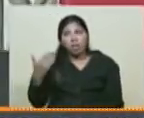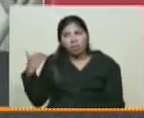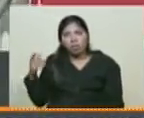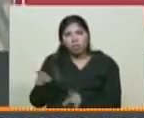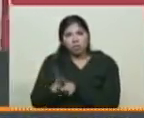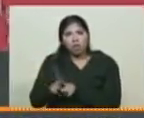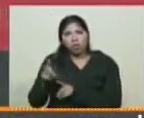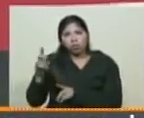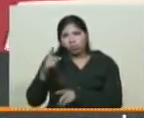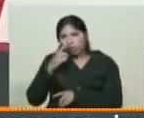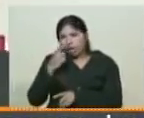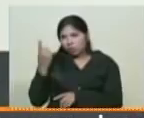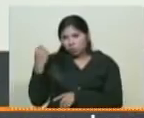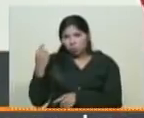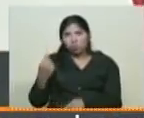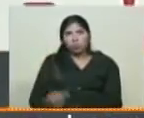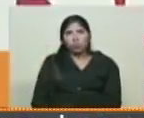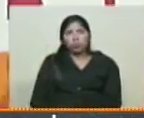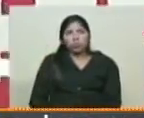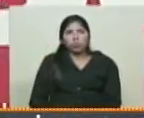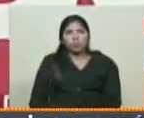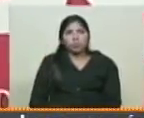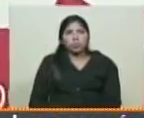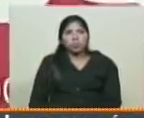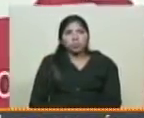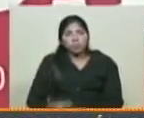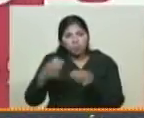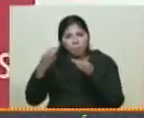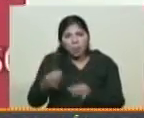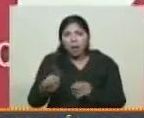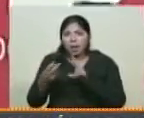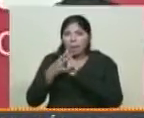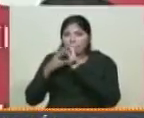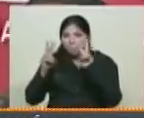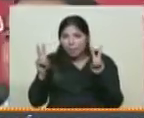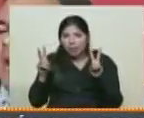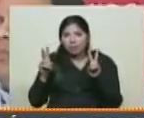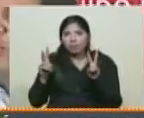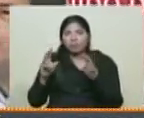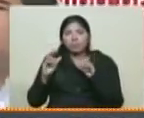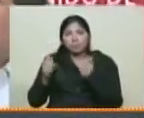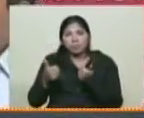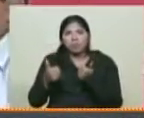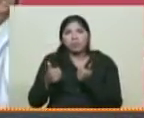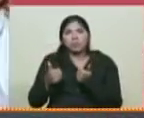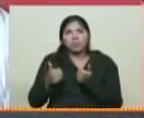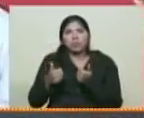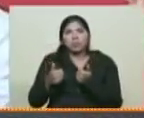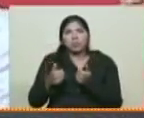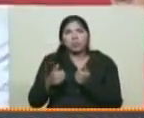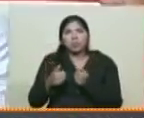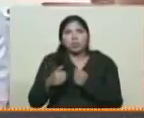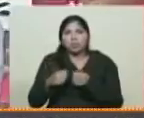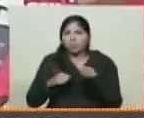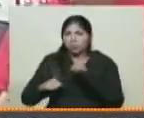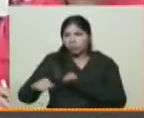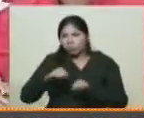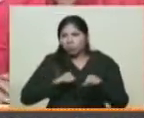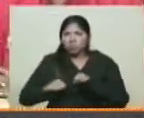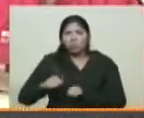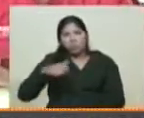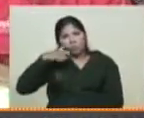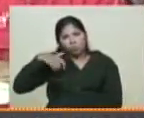2017 el pueblo de Venezuela garantizó la paz activando el poder supremo, el poder originario, el